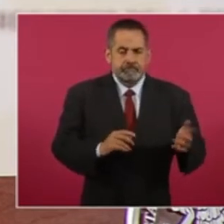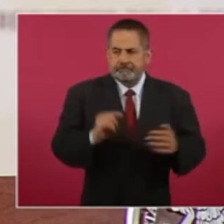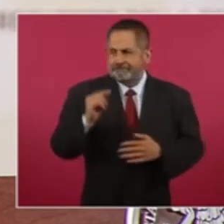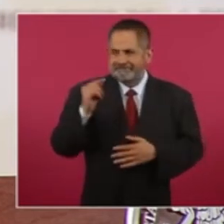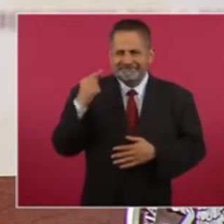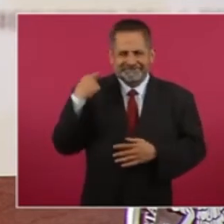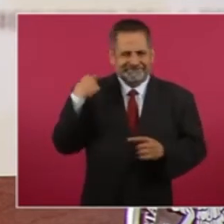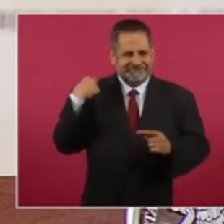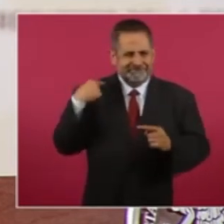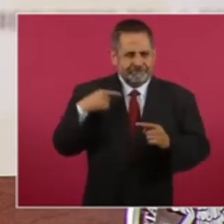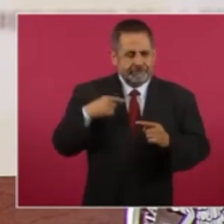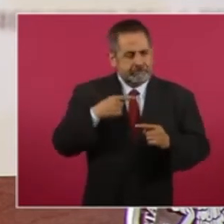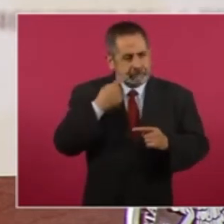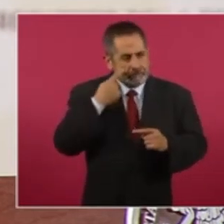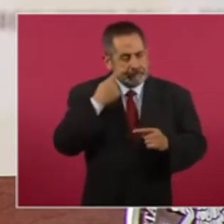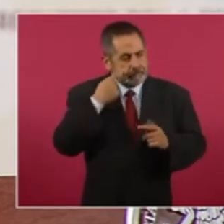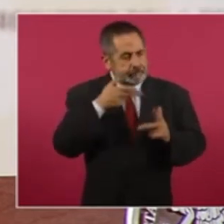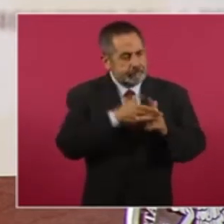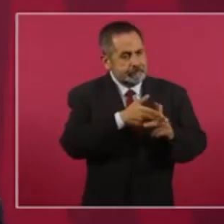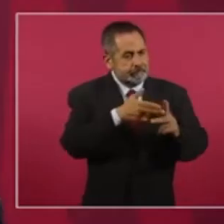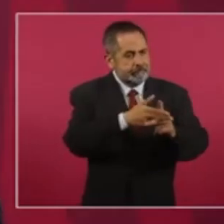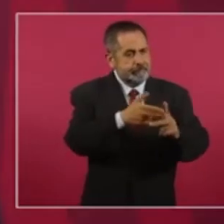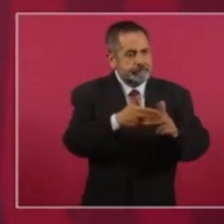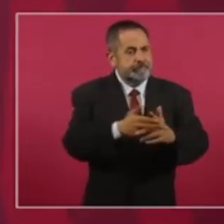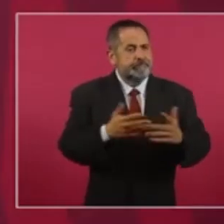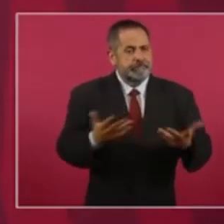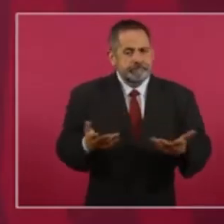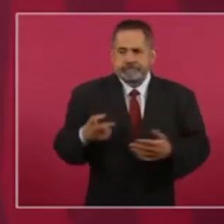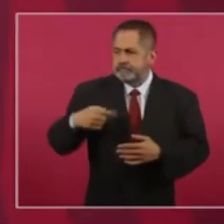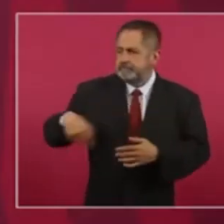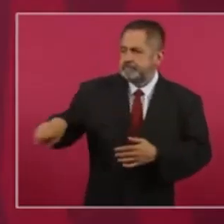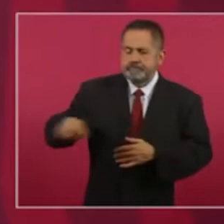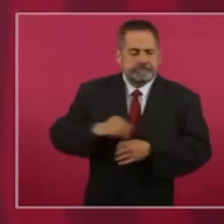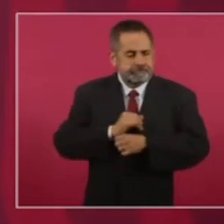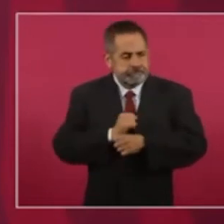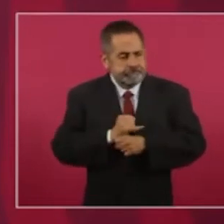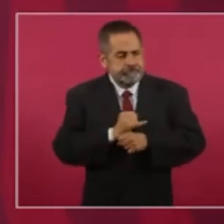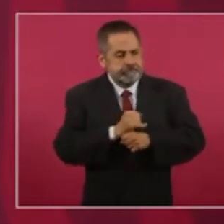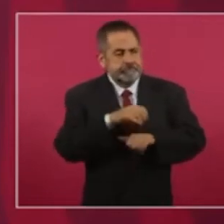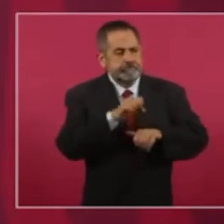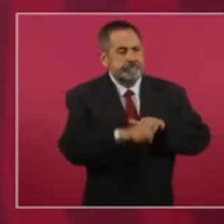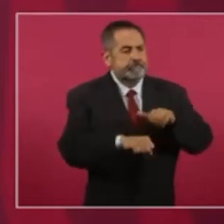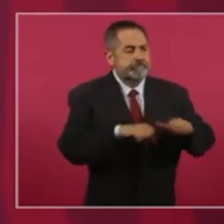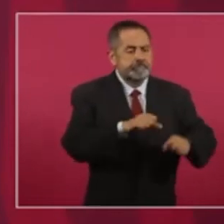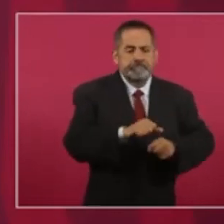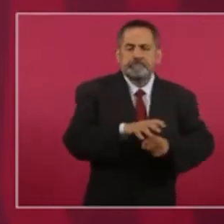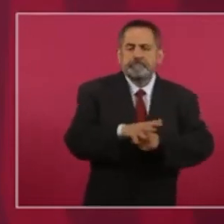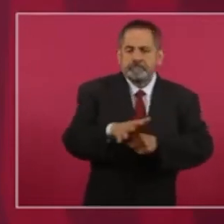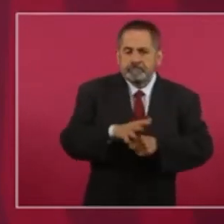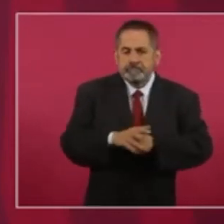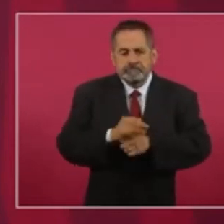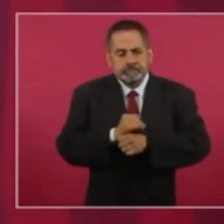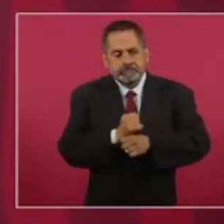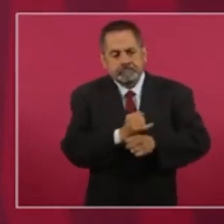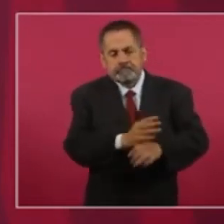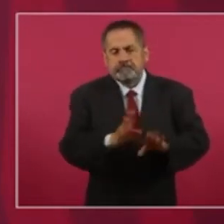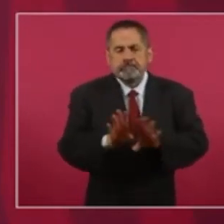últimos tiempos y el avance que se tiene en algunas investigaciones.